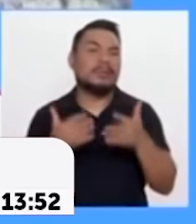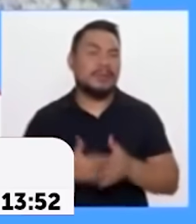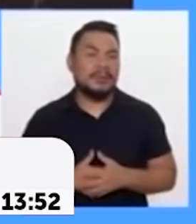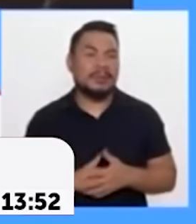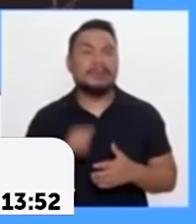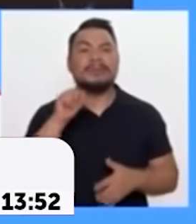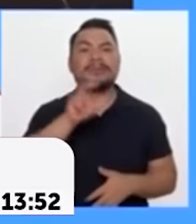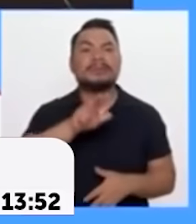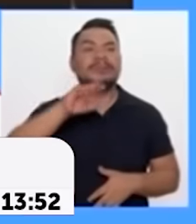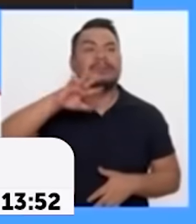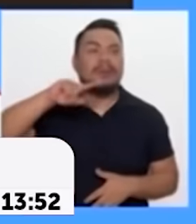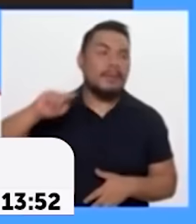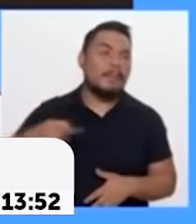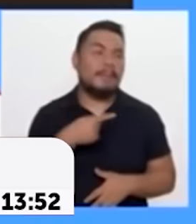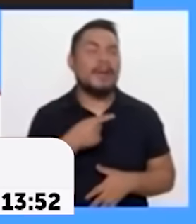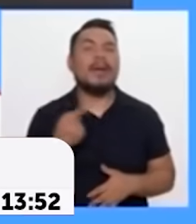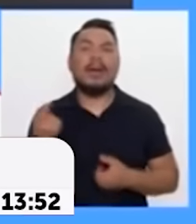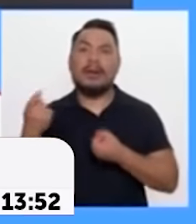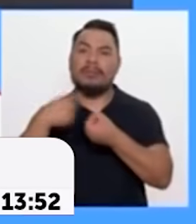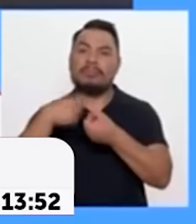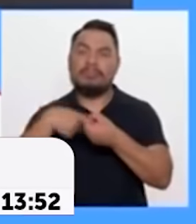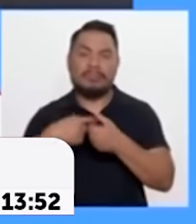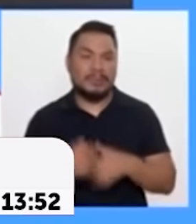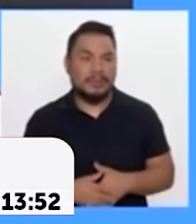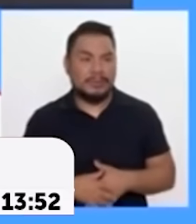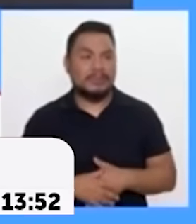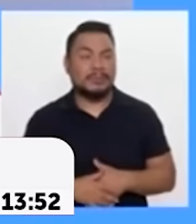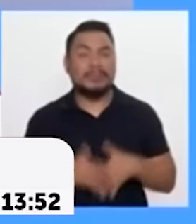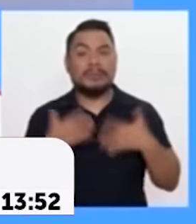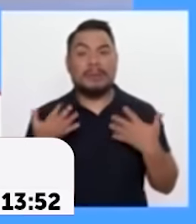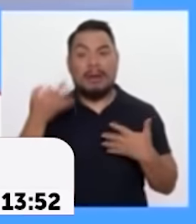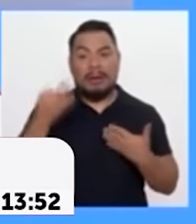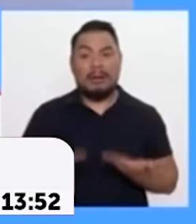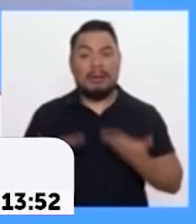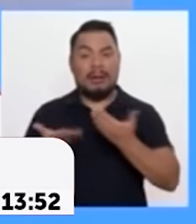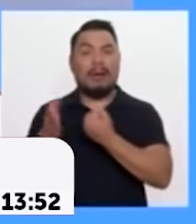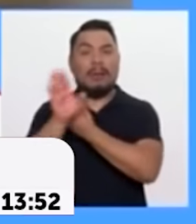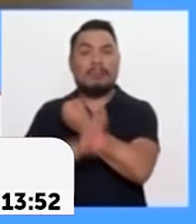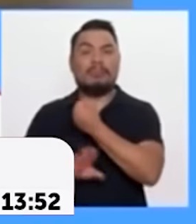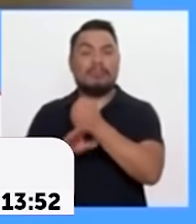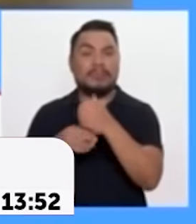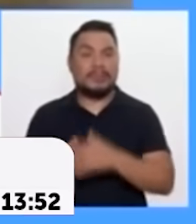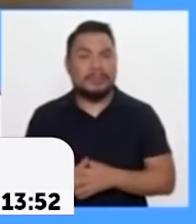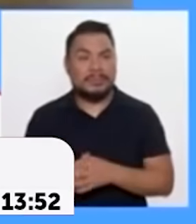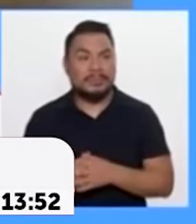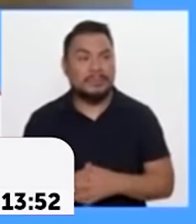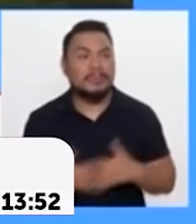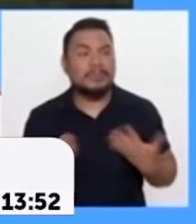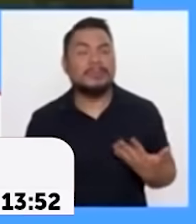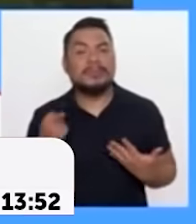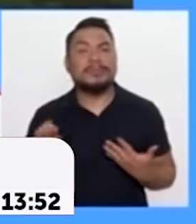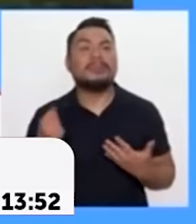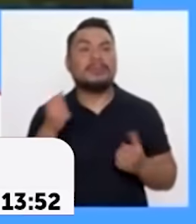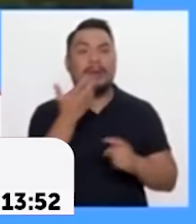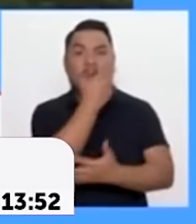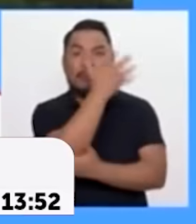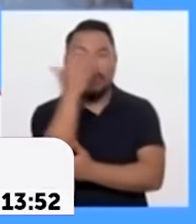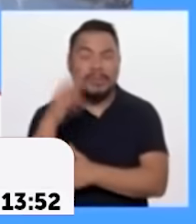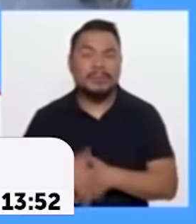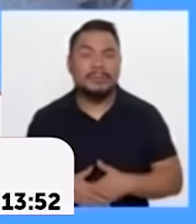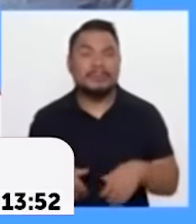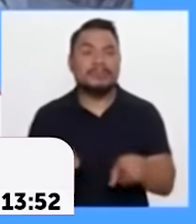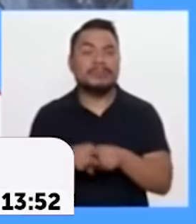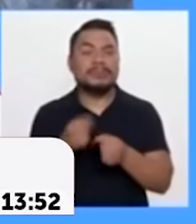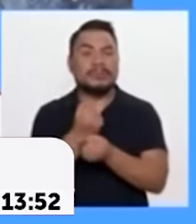35,000 postulantes. Para garantizar la protección de bosques y reservas